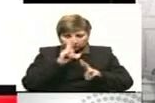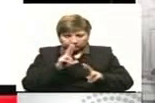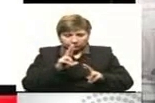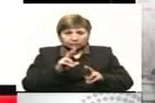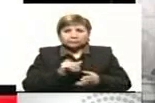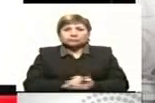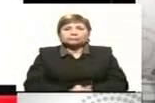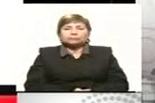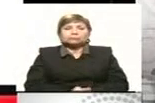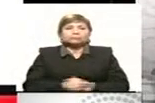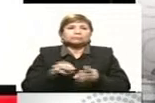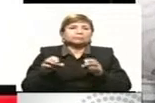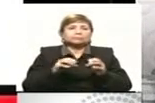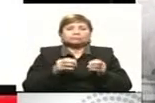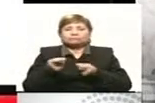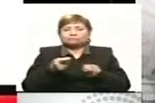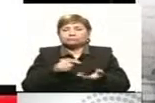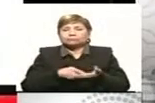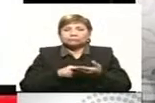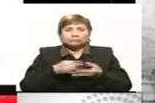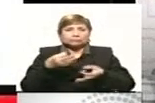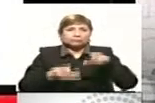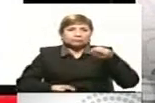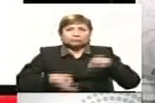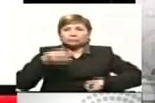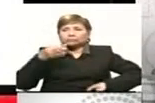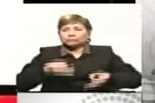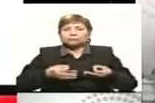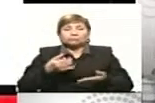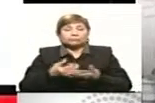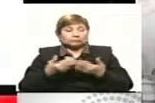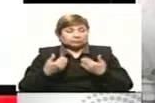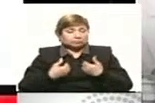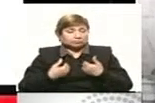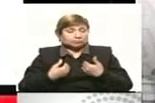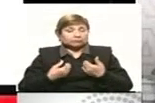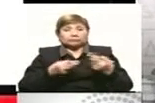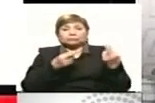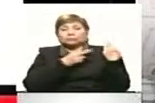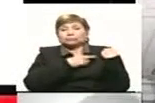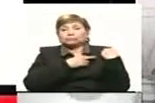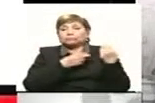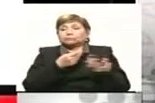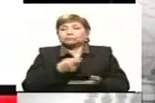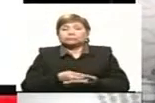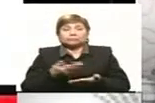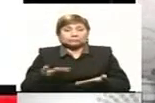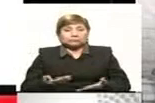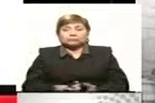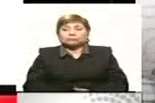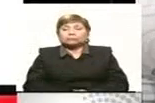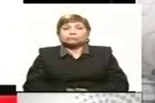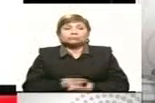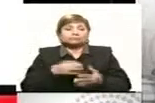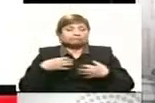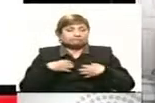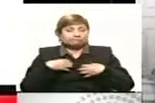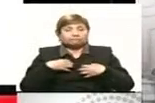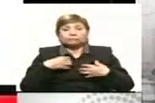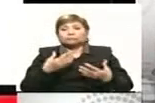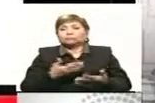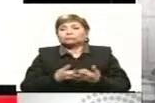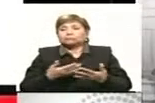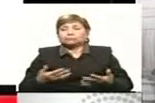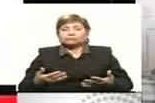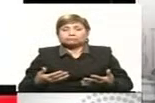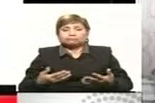derecho hacen reclamaciones judiciales, pero eso implica que tiene que haber, pues, una respuesta también del Estado para poder reclamar, ¿no es cierto?,